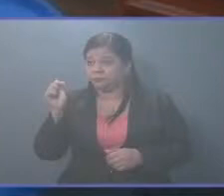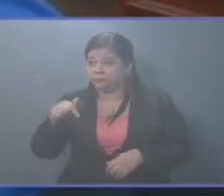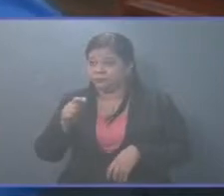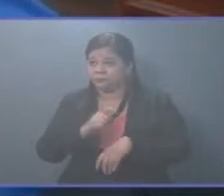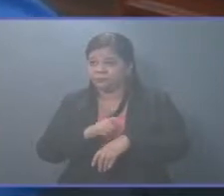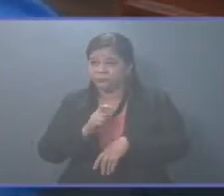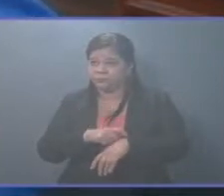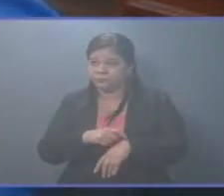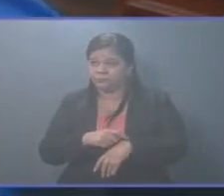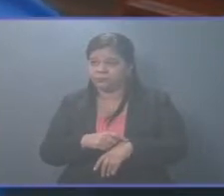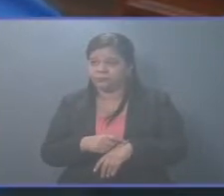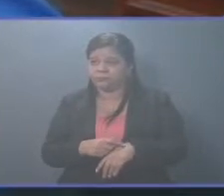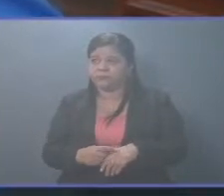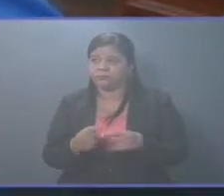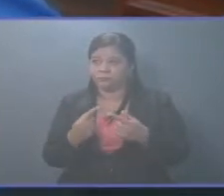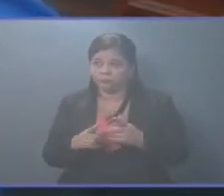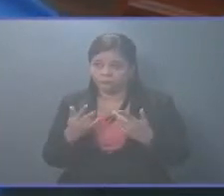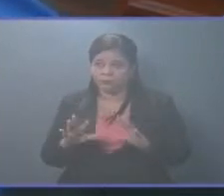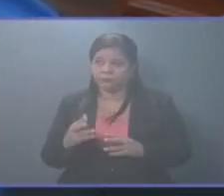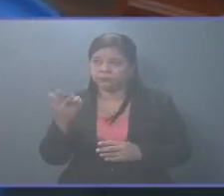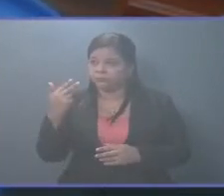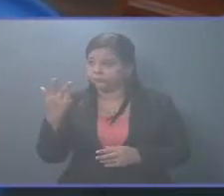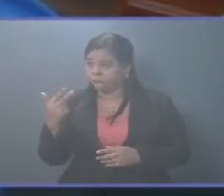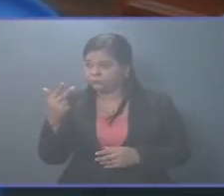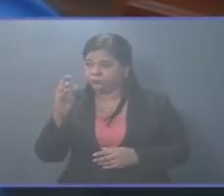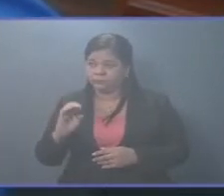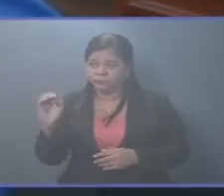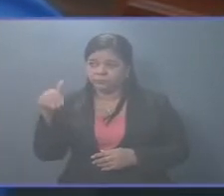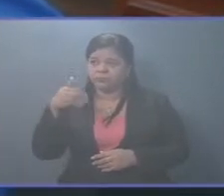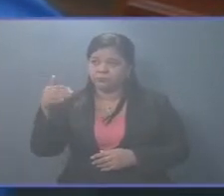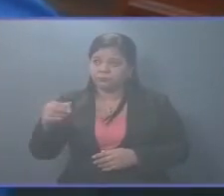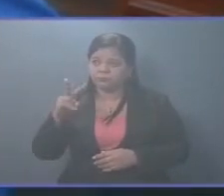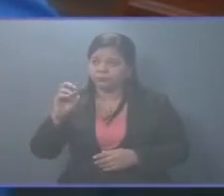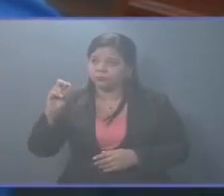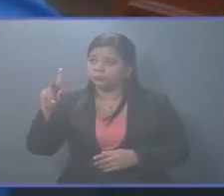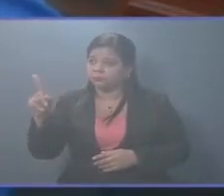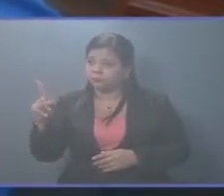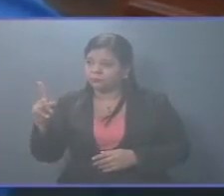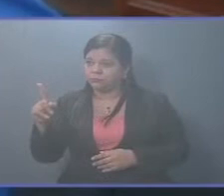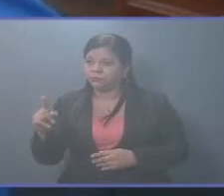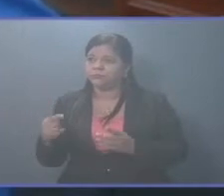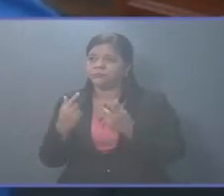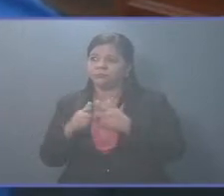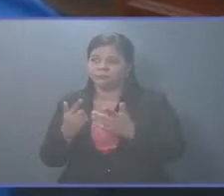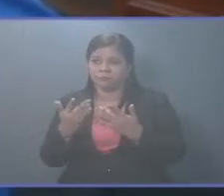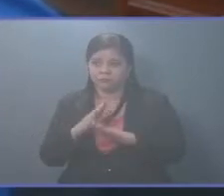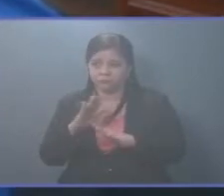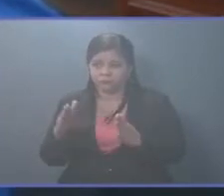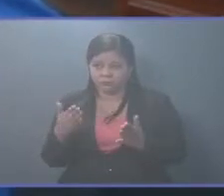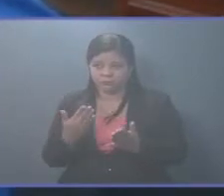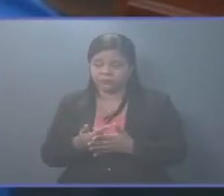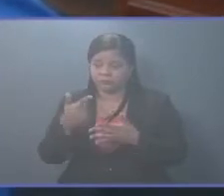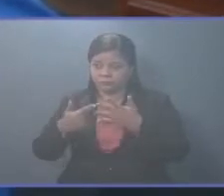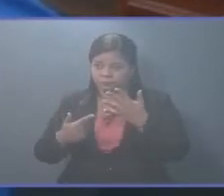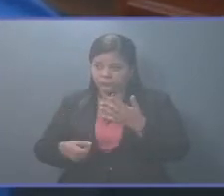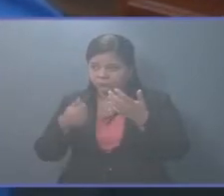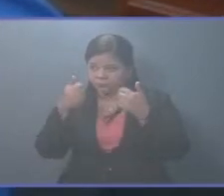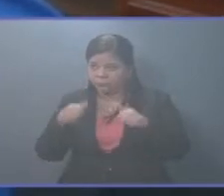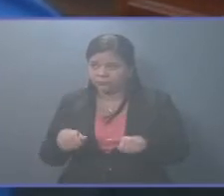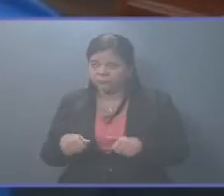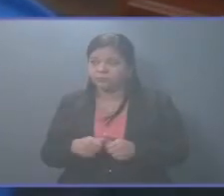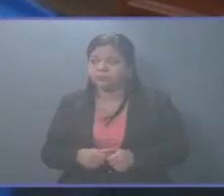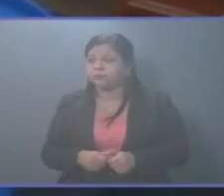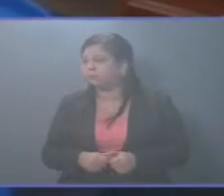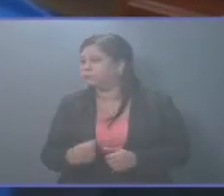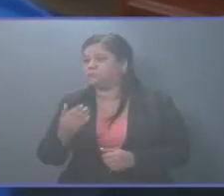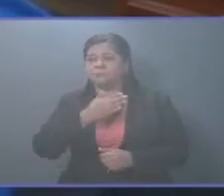fecha, que estamos 13 de enero de 2021, que fue aprobada esa ley de vacunas en el 2012, no